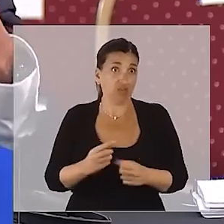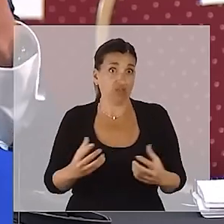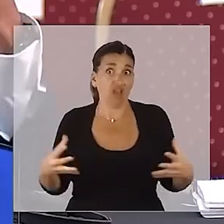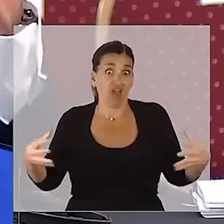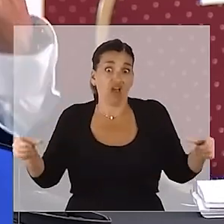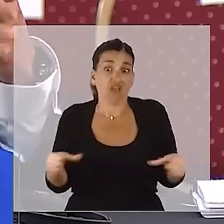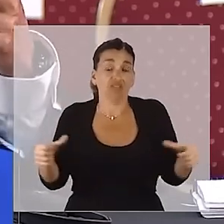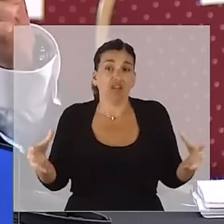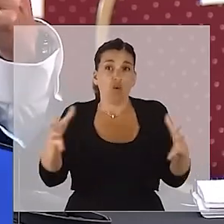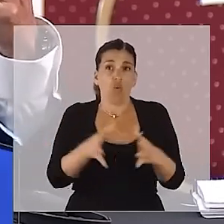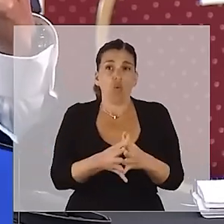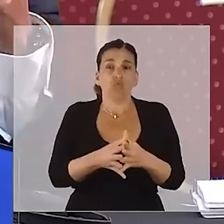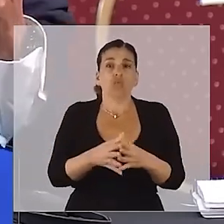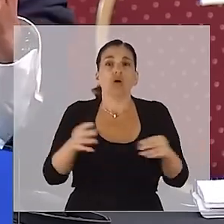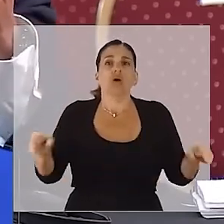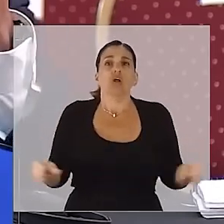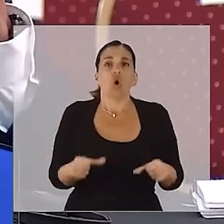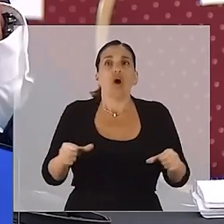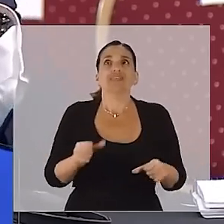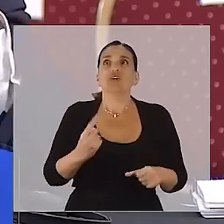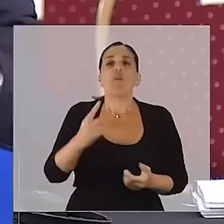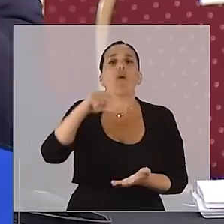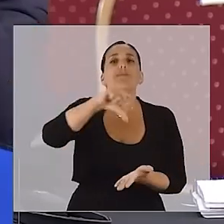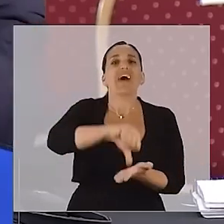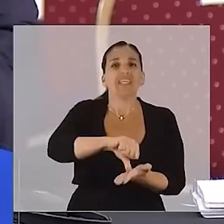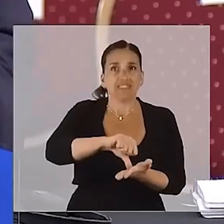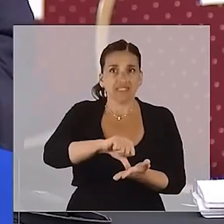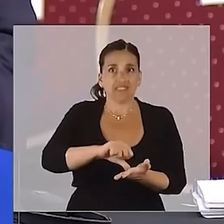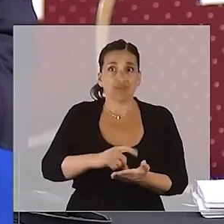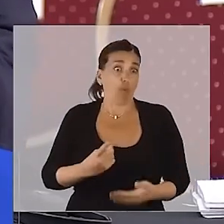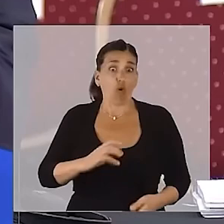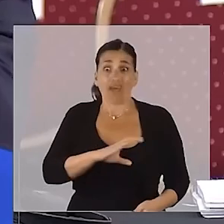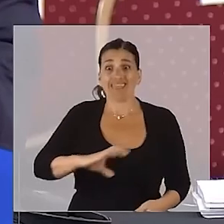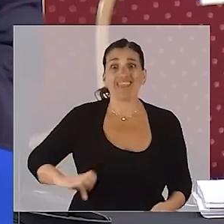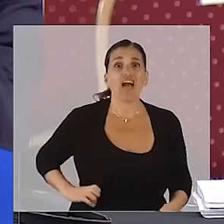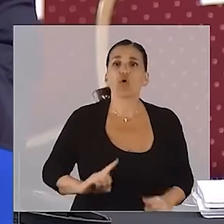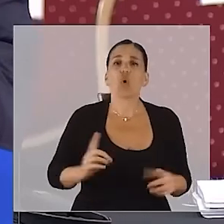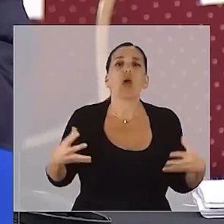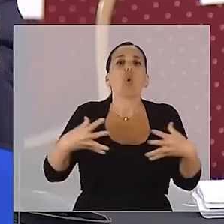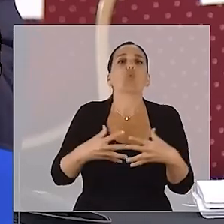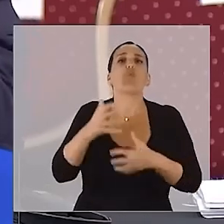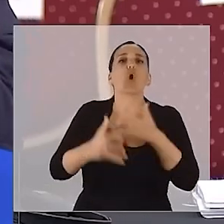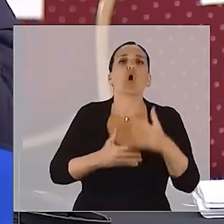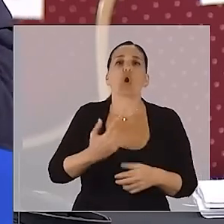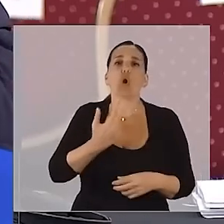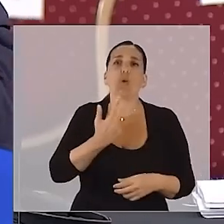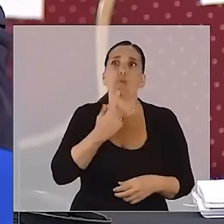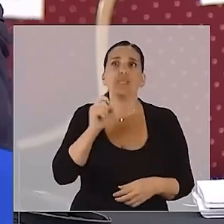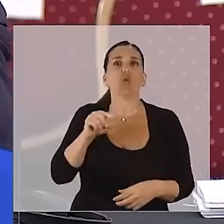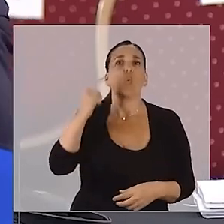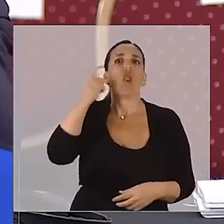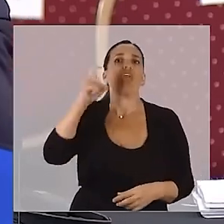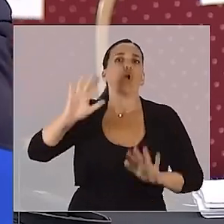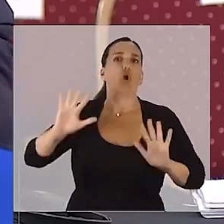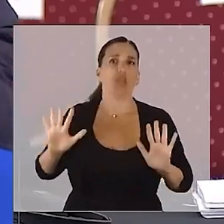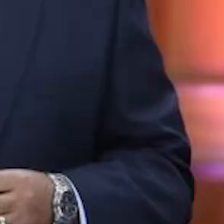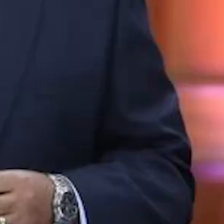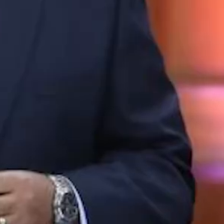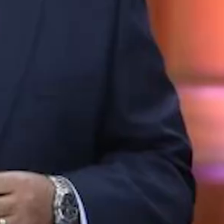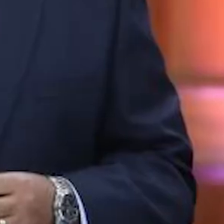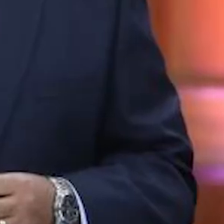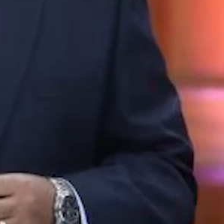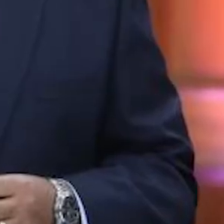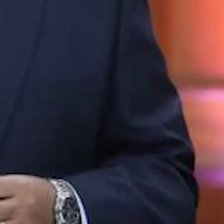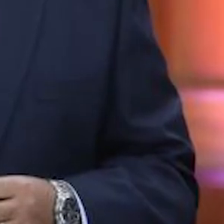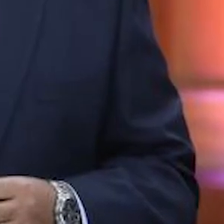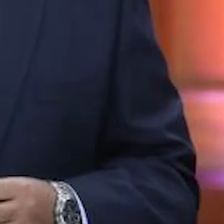de decisiones de integrarse, lo toma como nación, lo toma como Estado, no lo toma un partido político o una ideología.